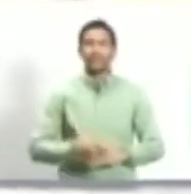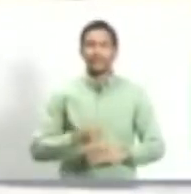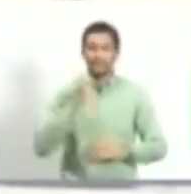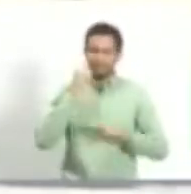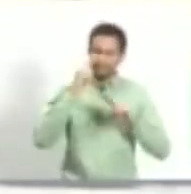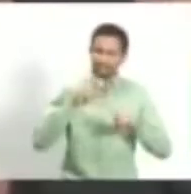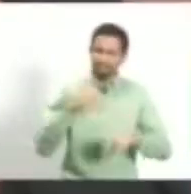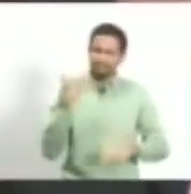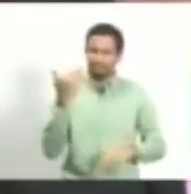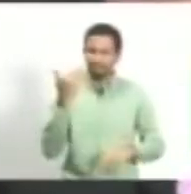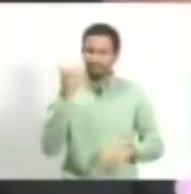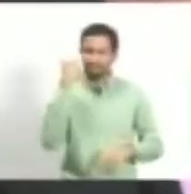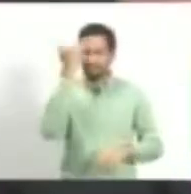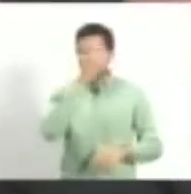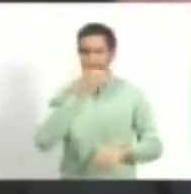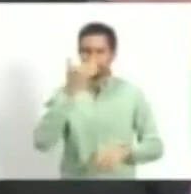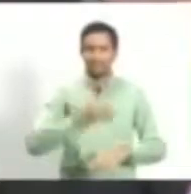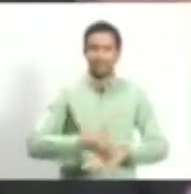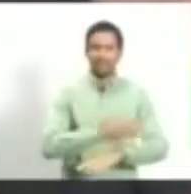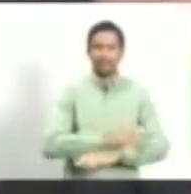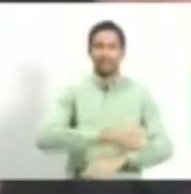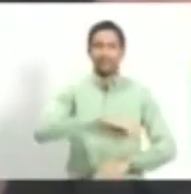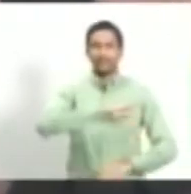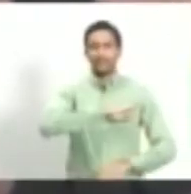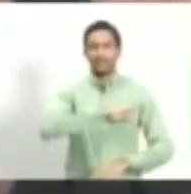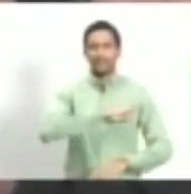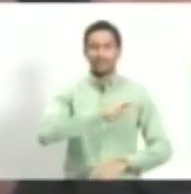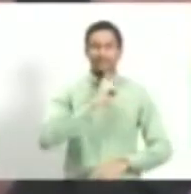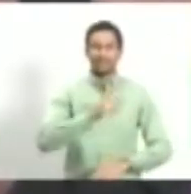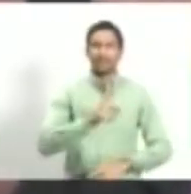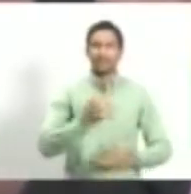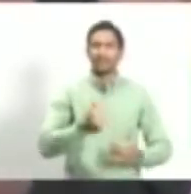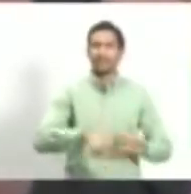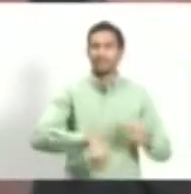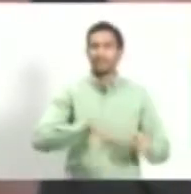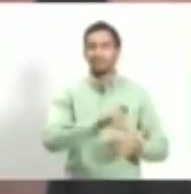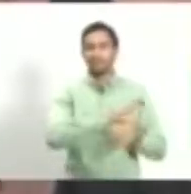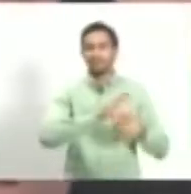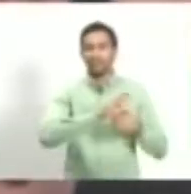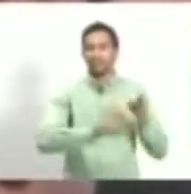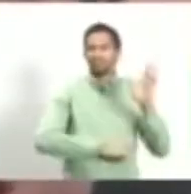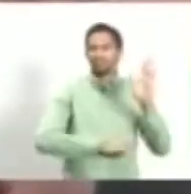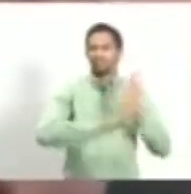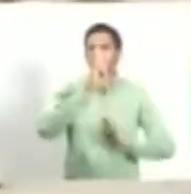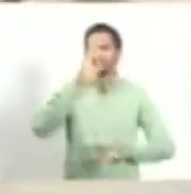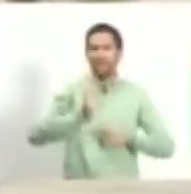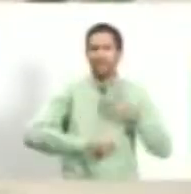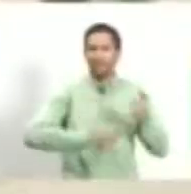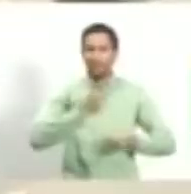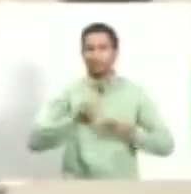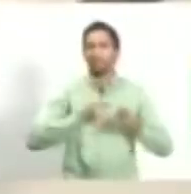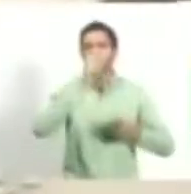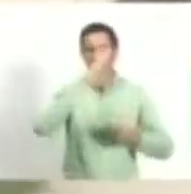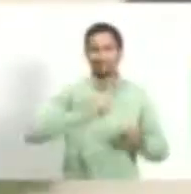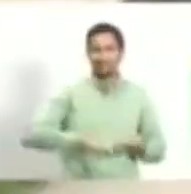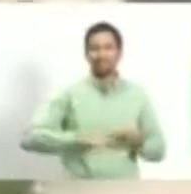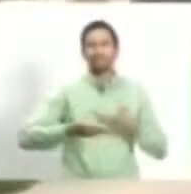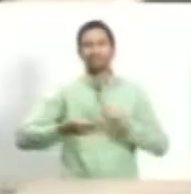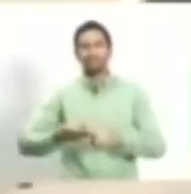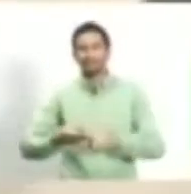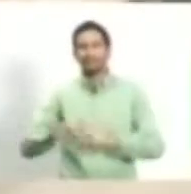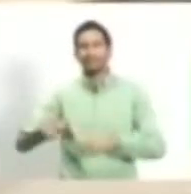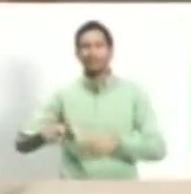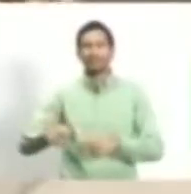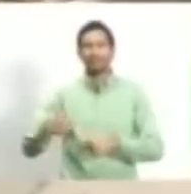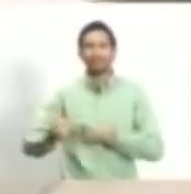dan paralelo a los anuncios del alcalde de Barranquilla sobre el boom económico que ha tenido la ciudad en los últimos tiempos. Situación de la cual